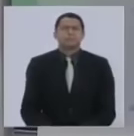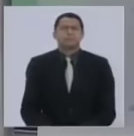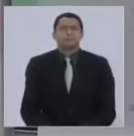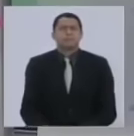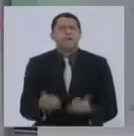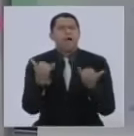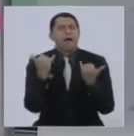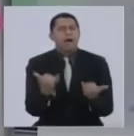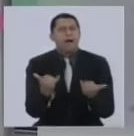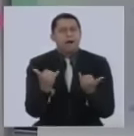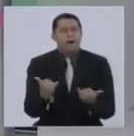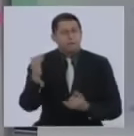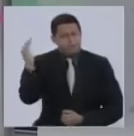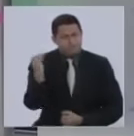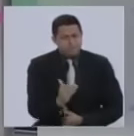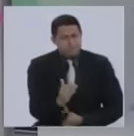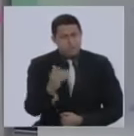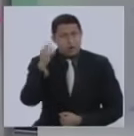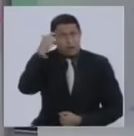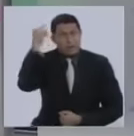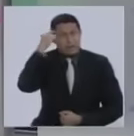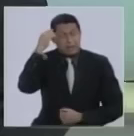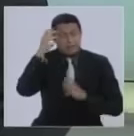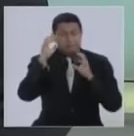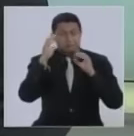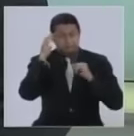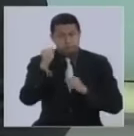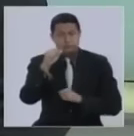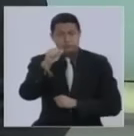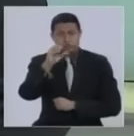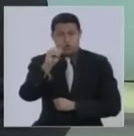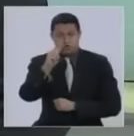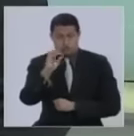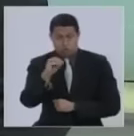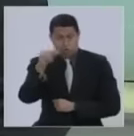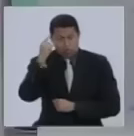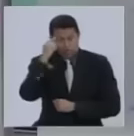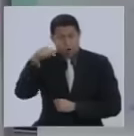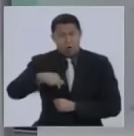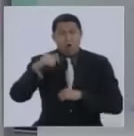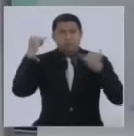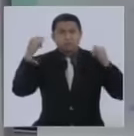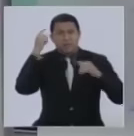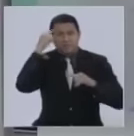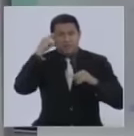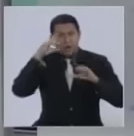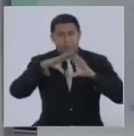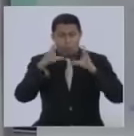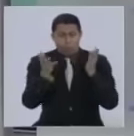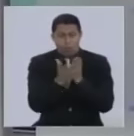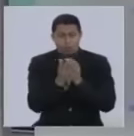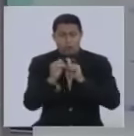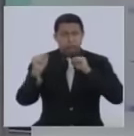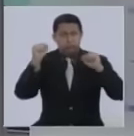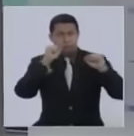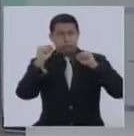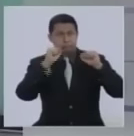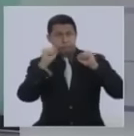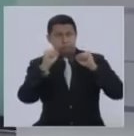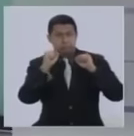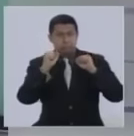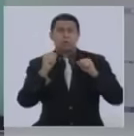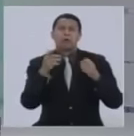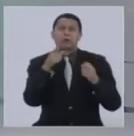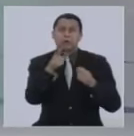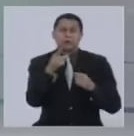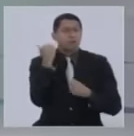Y en este segmento me acompaña el neurólogo Arnoldo Soto Y es que el día de hoy se conmemora el Día Mundial de la esclerosis